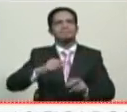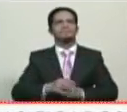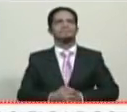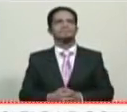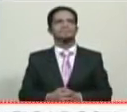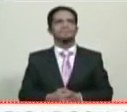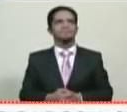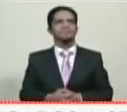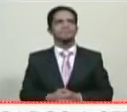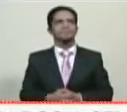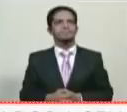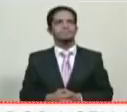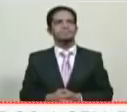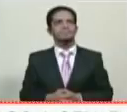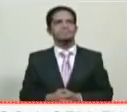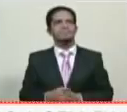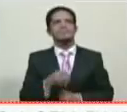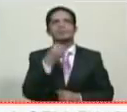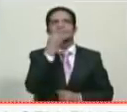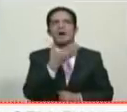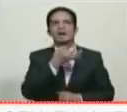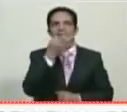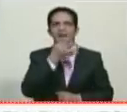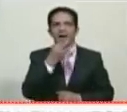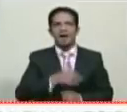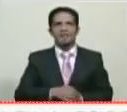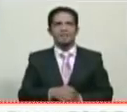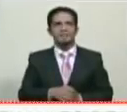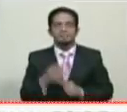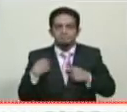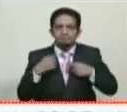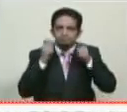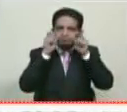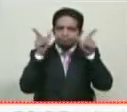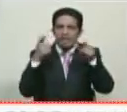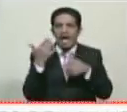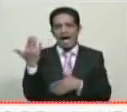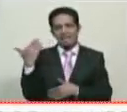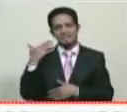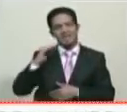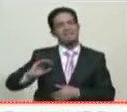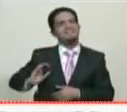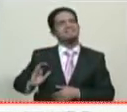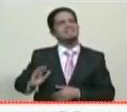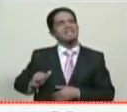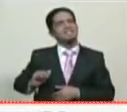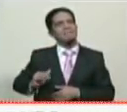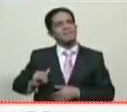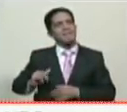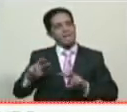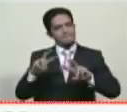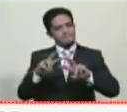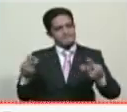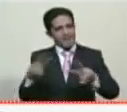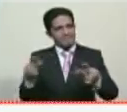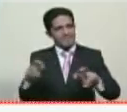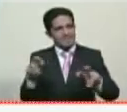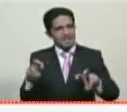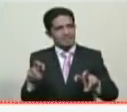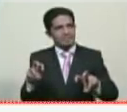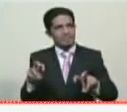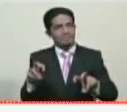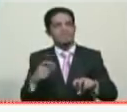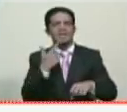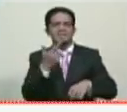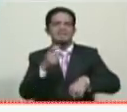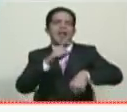tardes, vicepresidente. Llama la atención, de acuerdo a las investigaciones que adelanta el Cuerpo de Investigaciones Científicas, Penales y Criminalísticas, la hora en